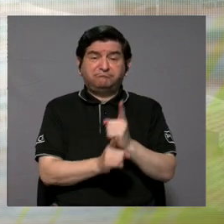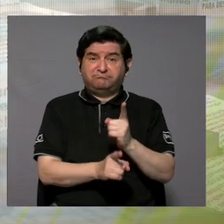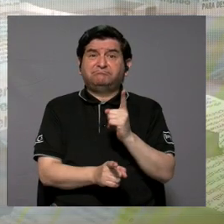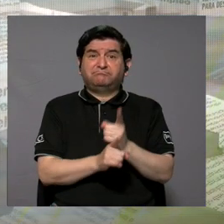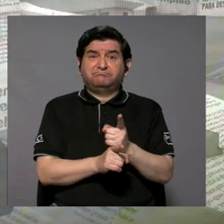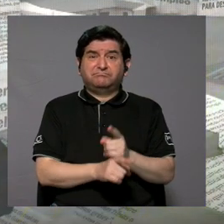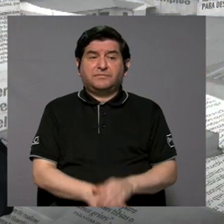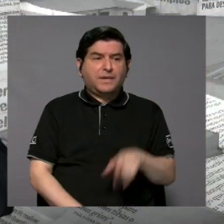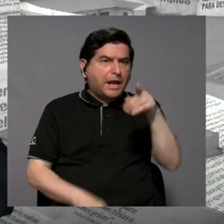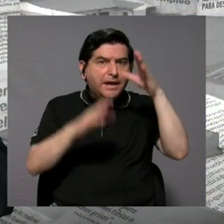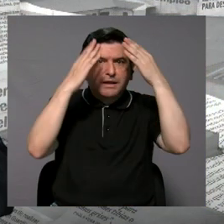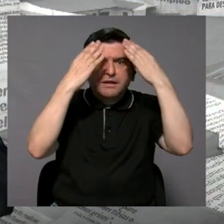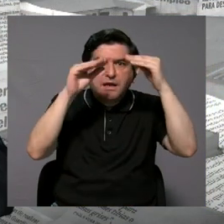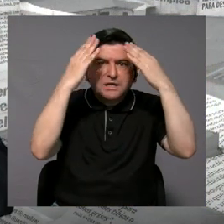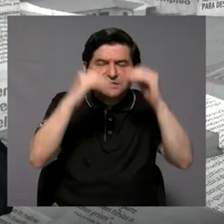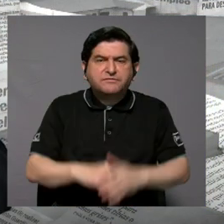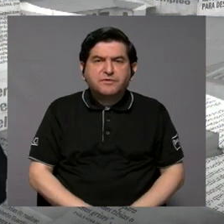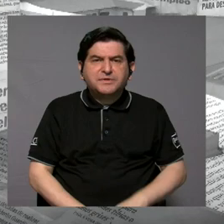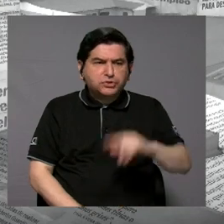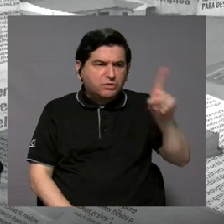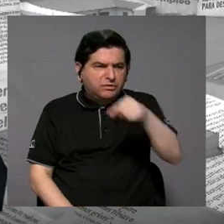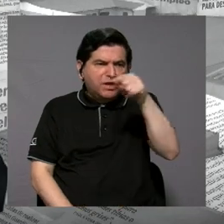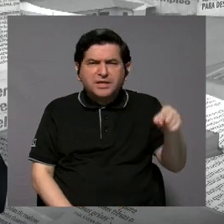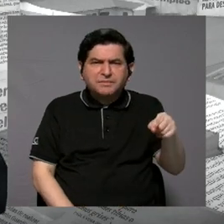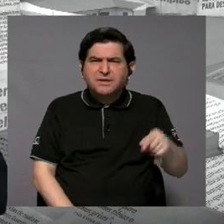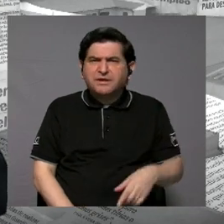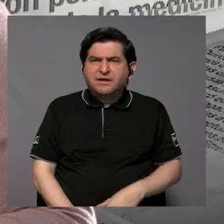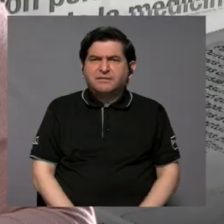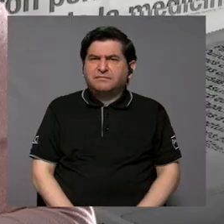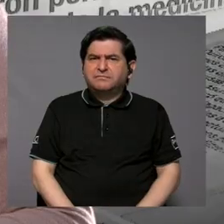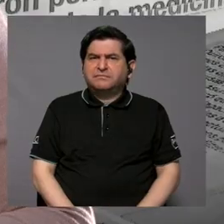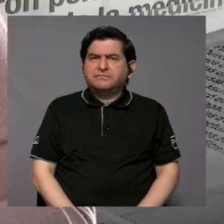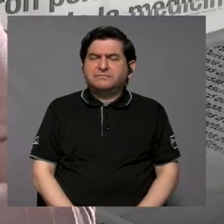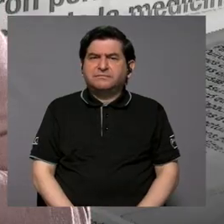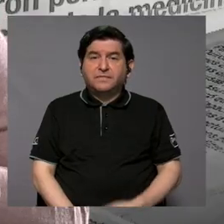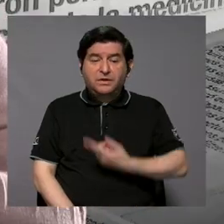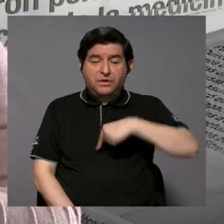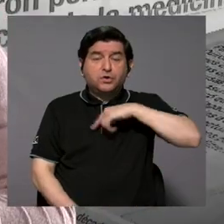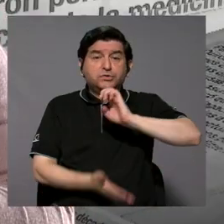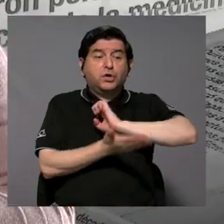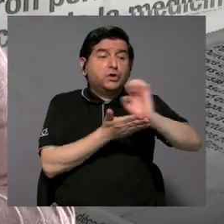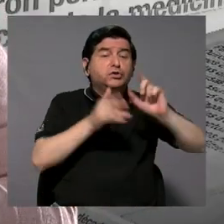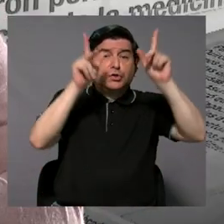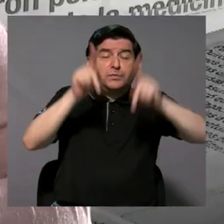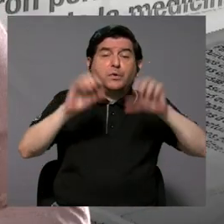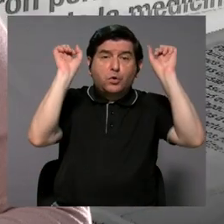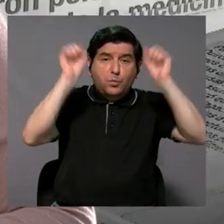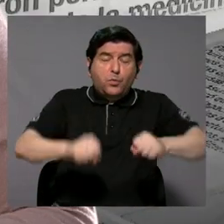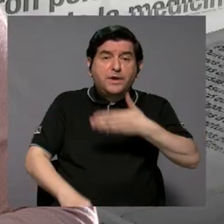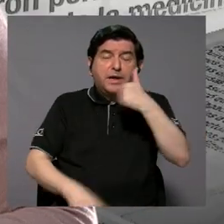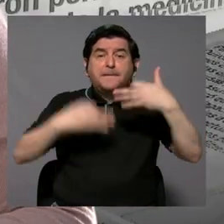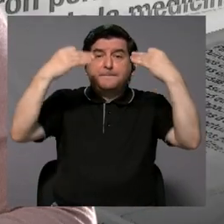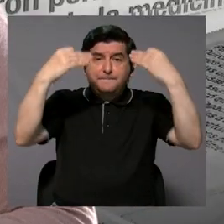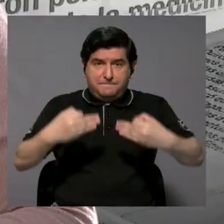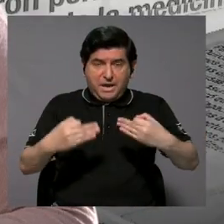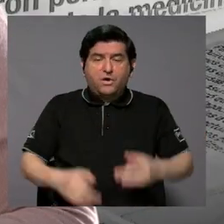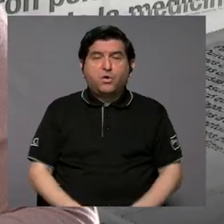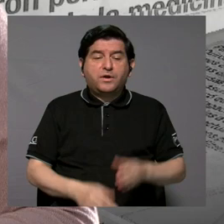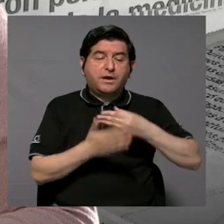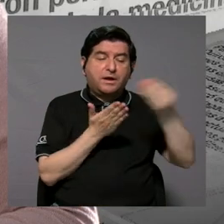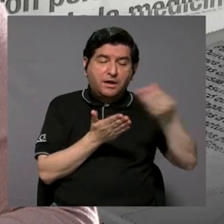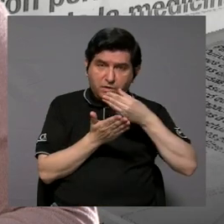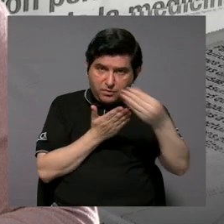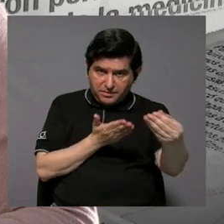efectivamente esa información se elimine? Estamos evitando que la gente pueda tomar mejores decisiones de